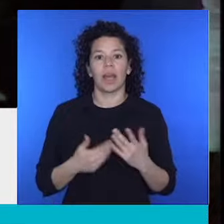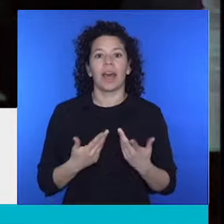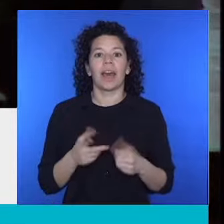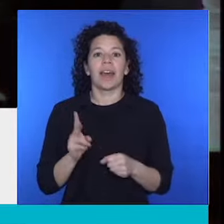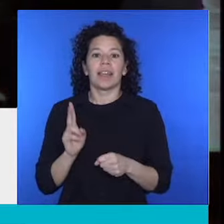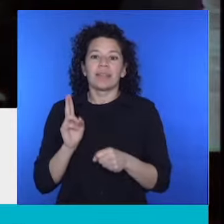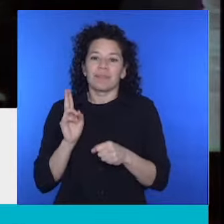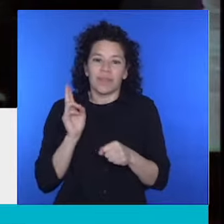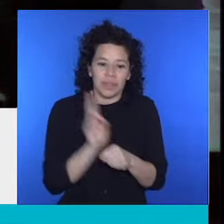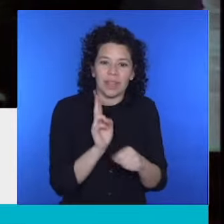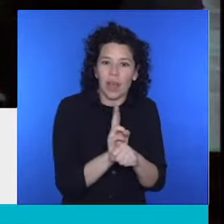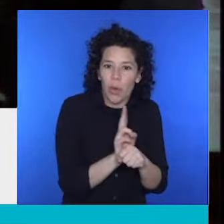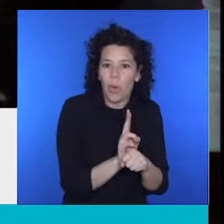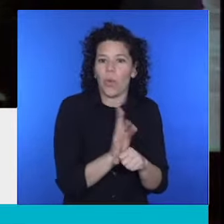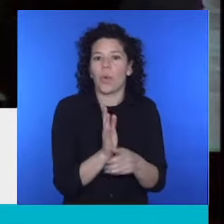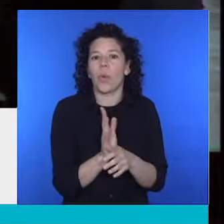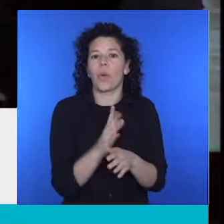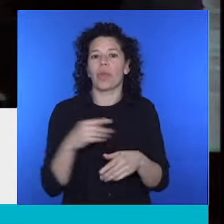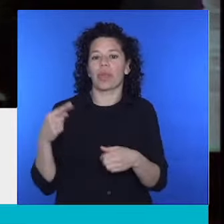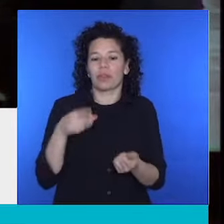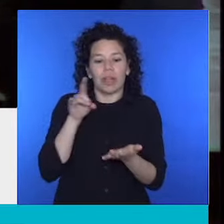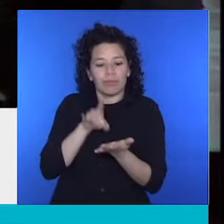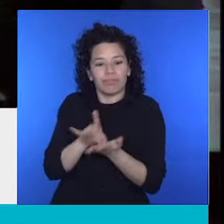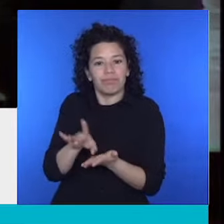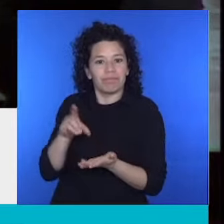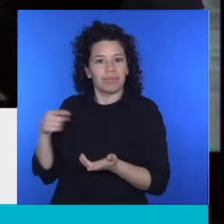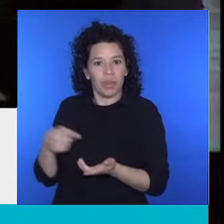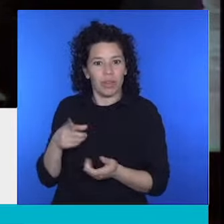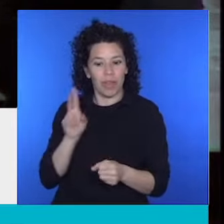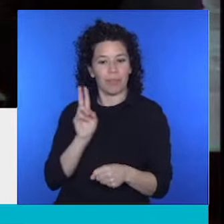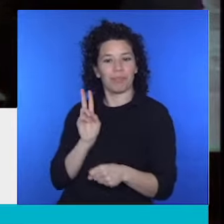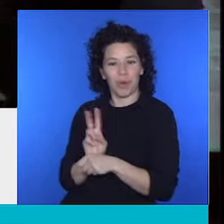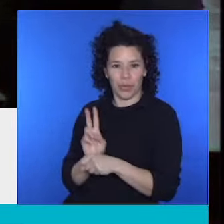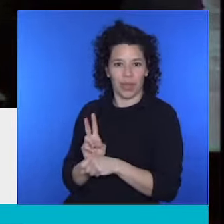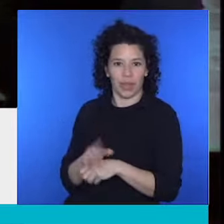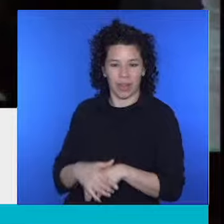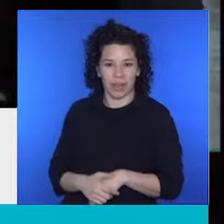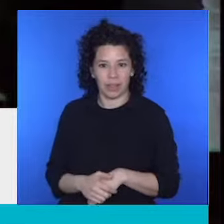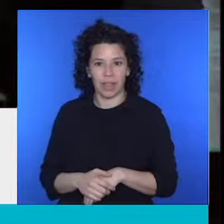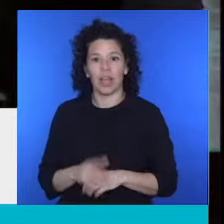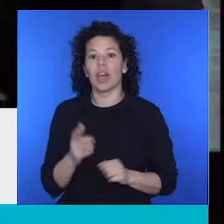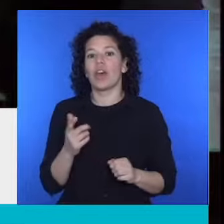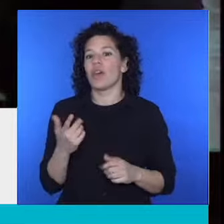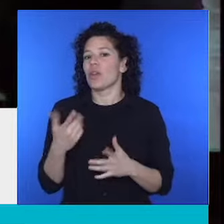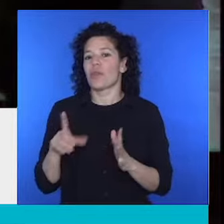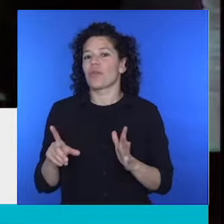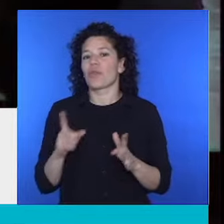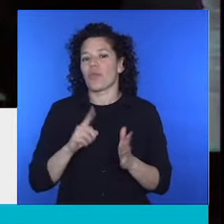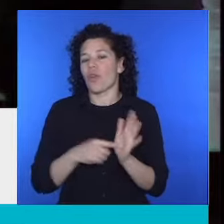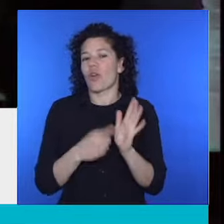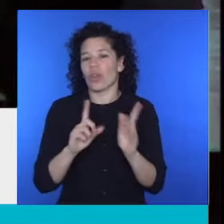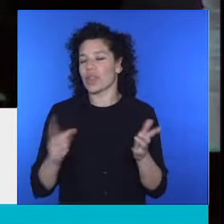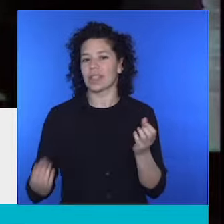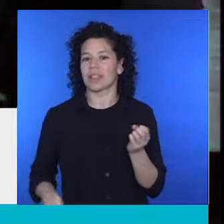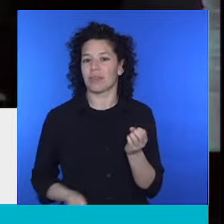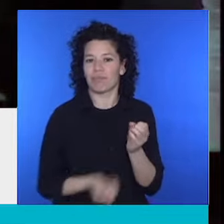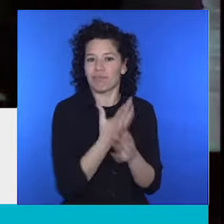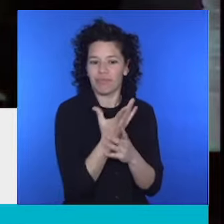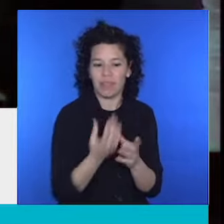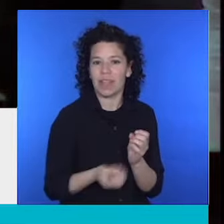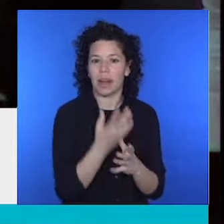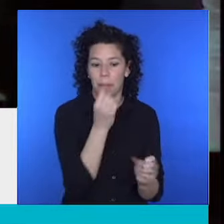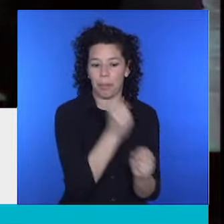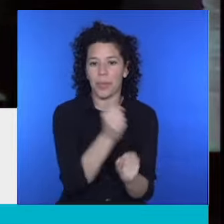que contra los despidos y como bien decía el diputado kein no se crean o no está establecido que se creen nuevos puestos de trabajo con